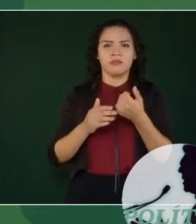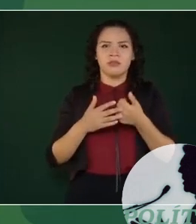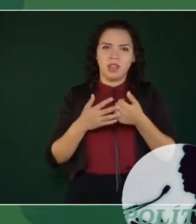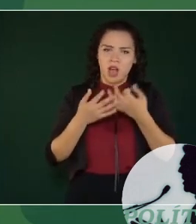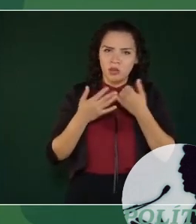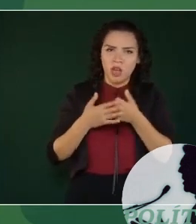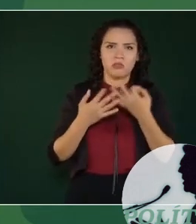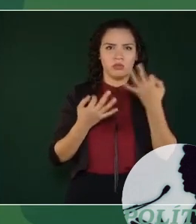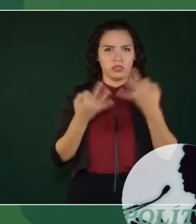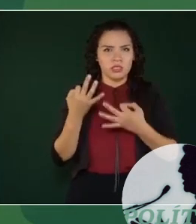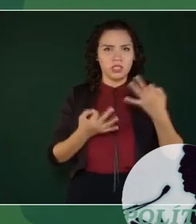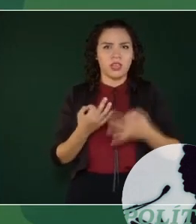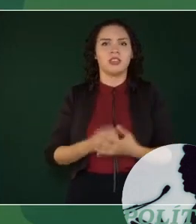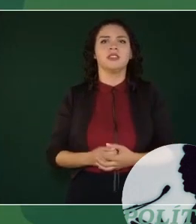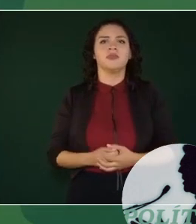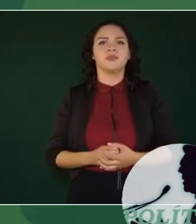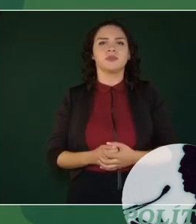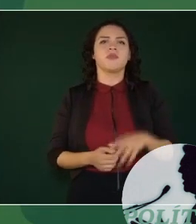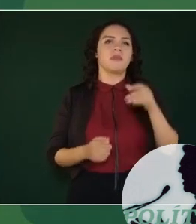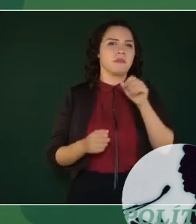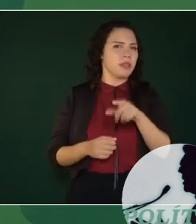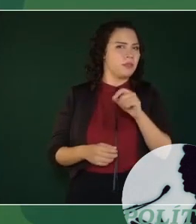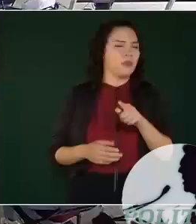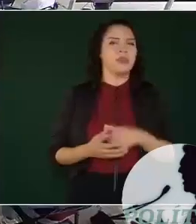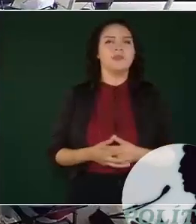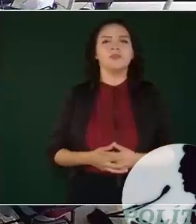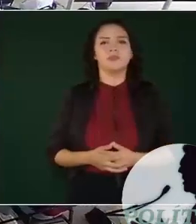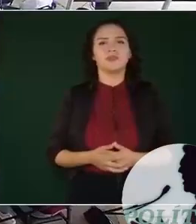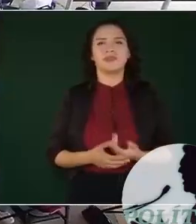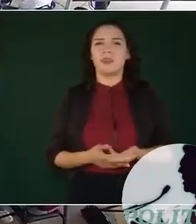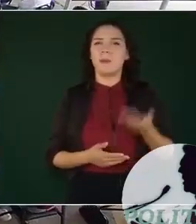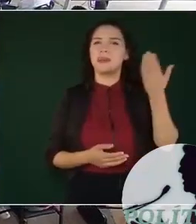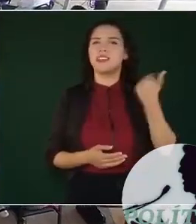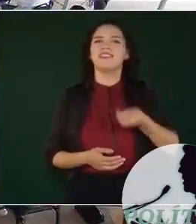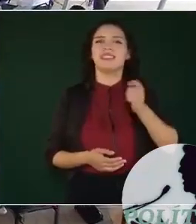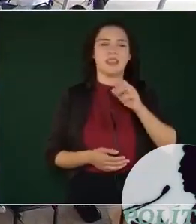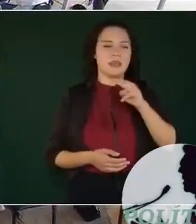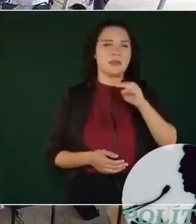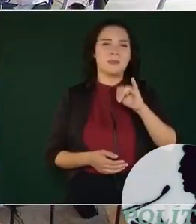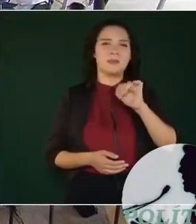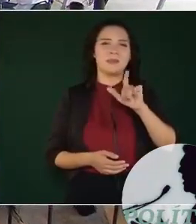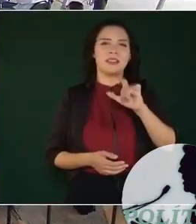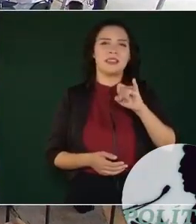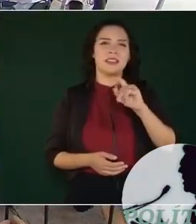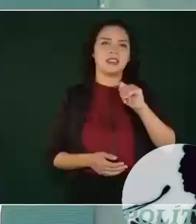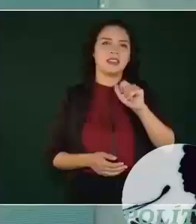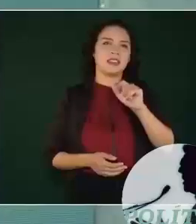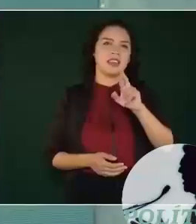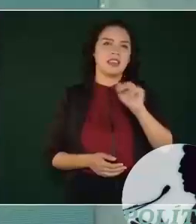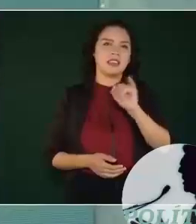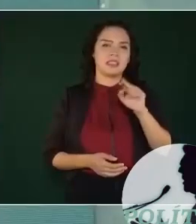Es el mismo caso sobre la militarización, el